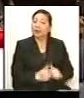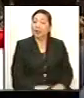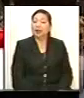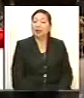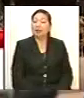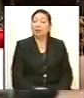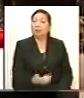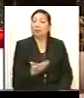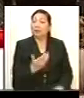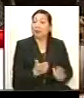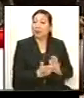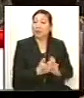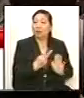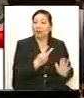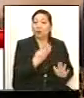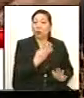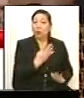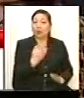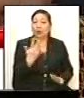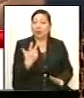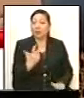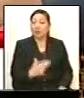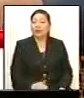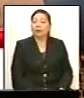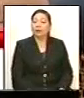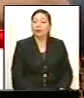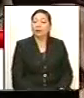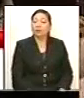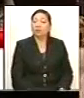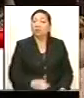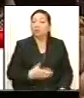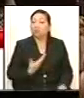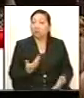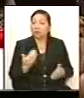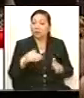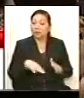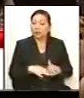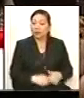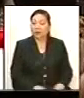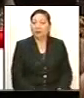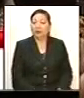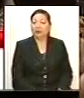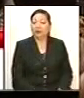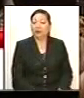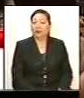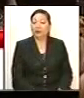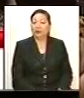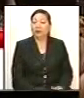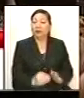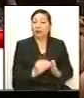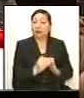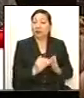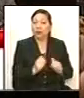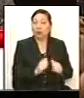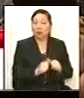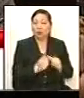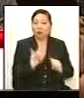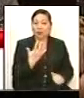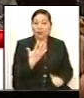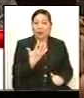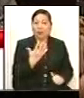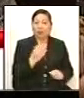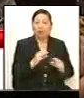que ha pedido de la ley 27.943 se puede incluir en el artículo 5